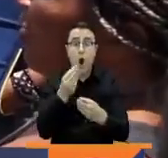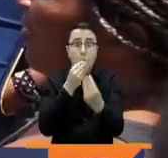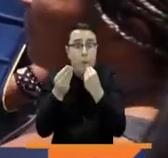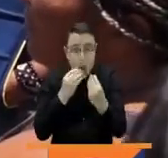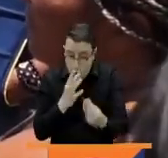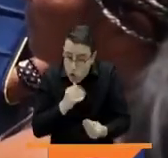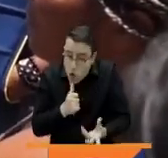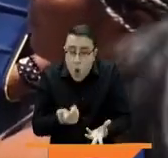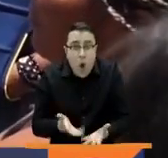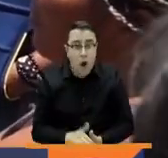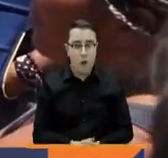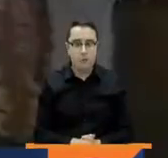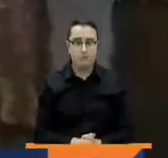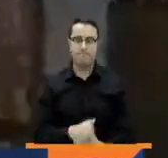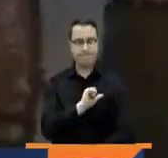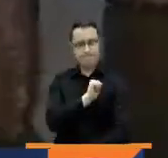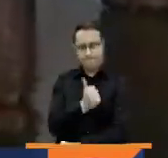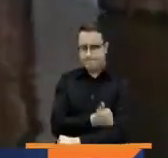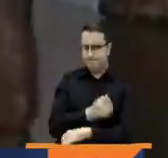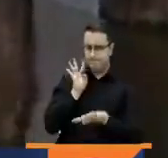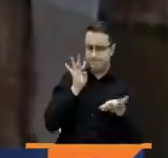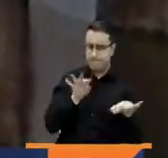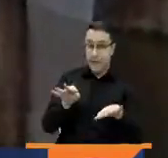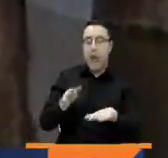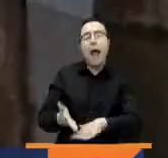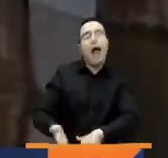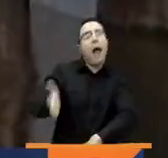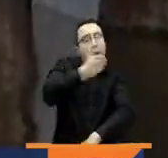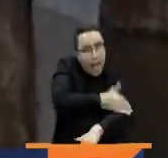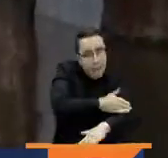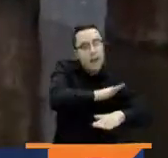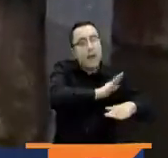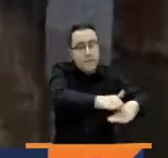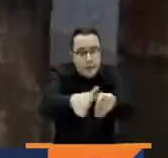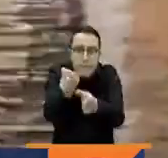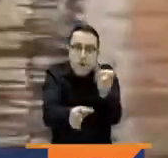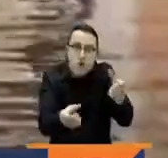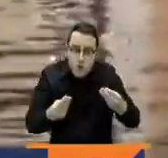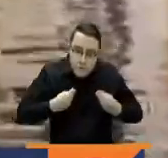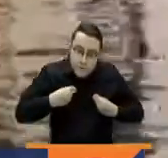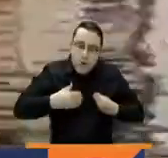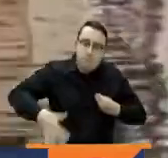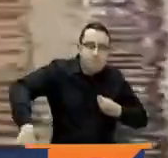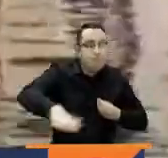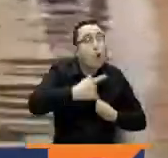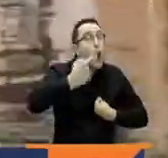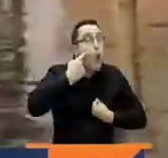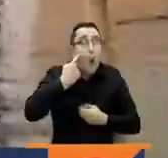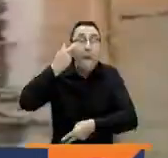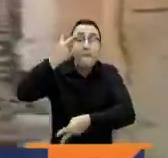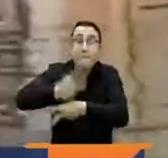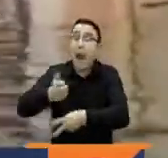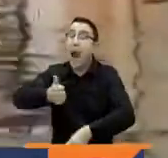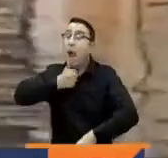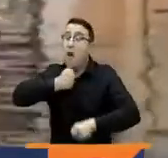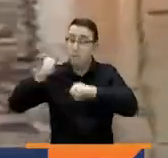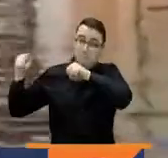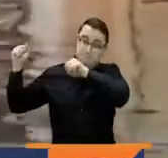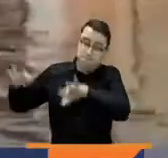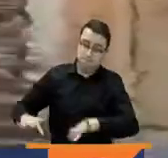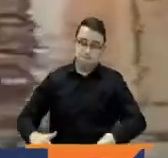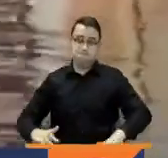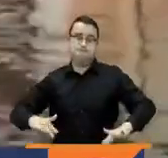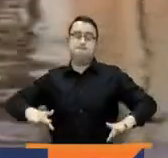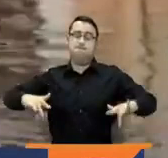Las autoridades aseguraron que con anterioridad habían advertido a los habitantes del sector sobre el riesgo de posibles inundaciones.